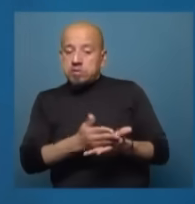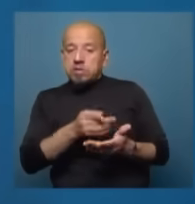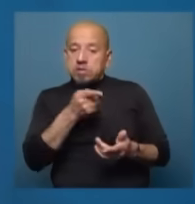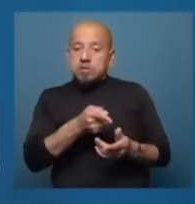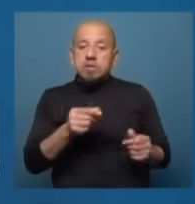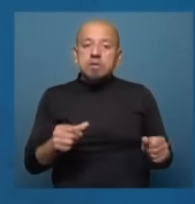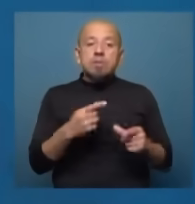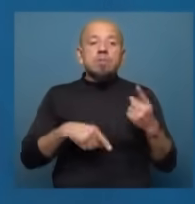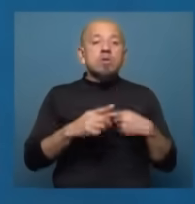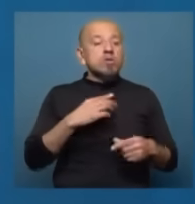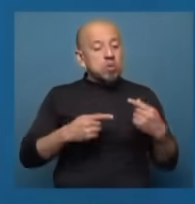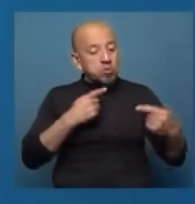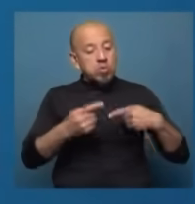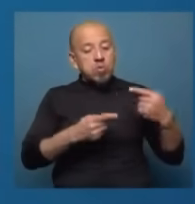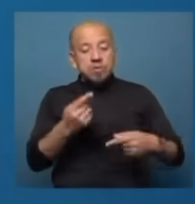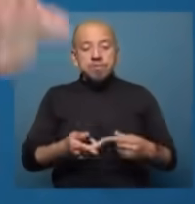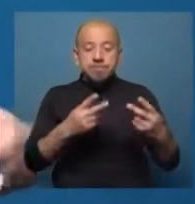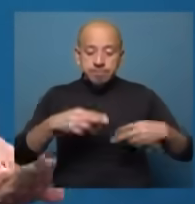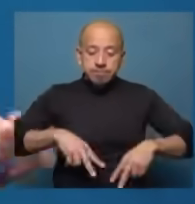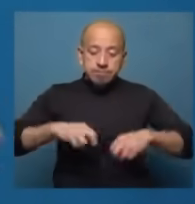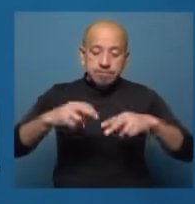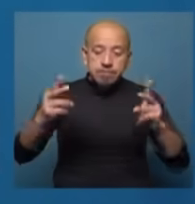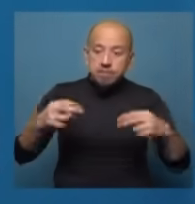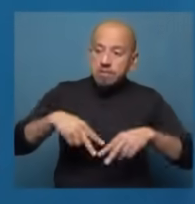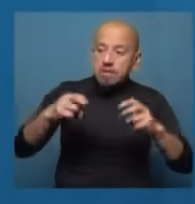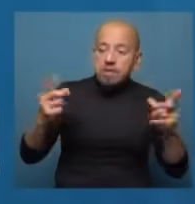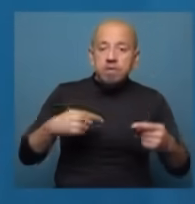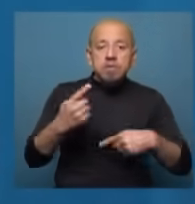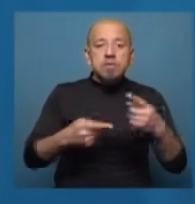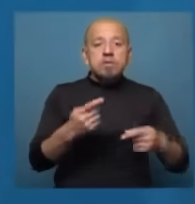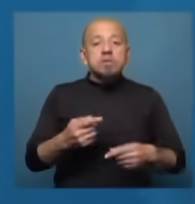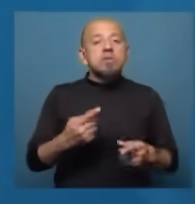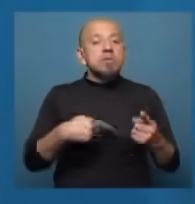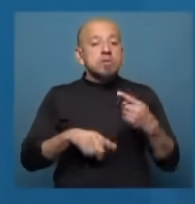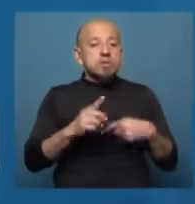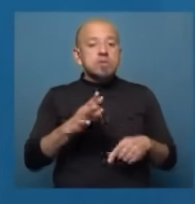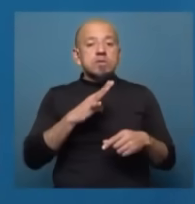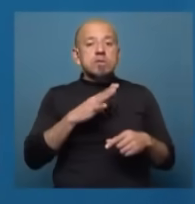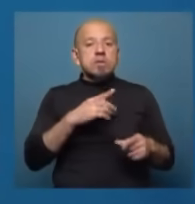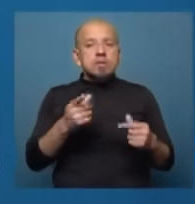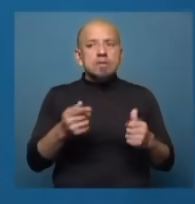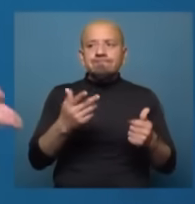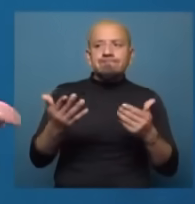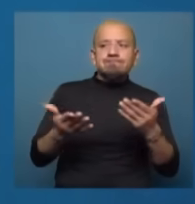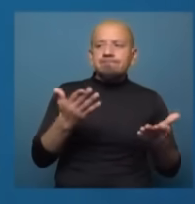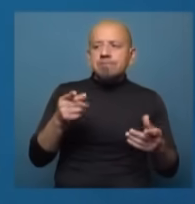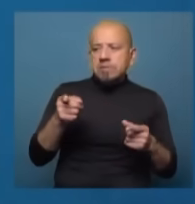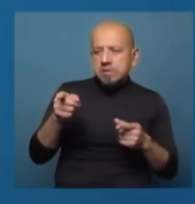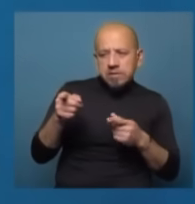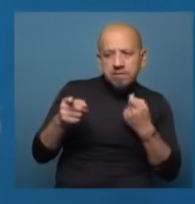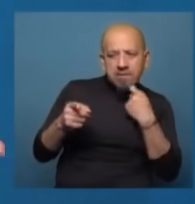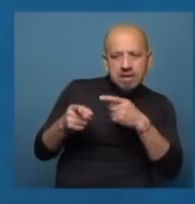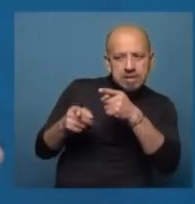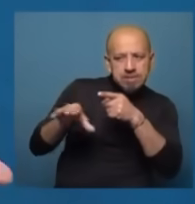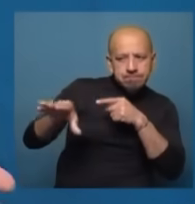hace pero se sigue estudiando porque la investigación continúa y de hecho si hay piolas de las que sin char eh